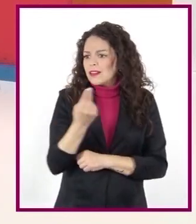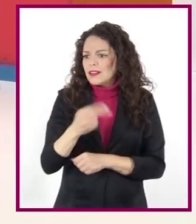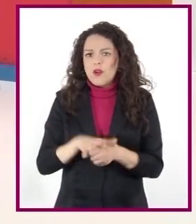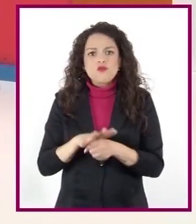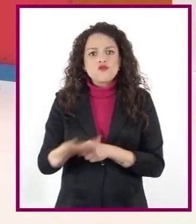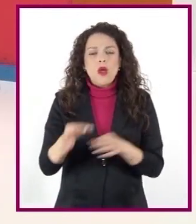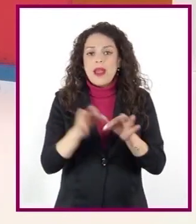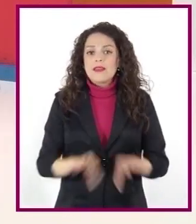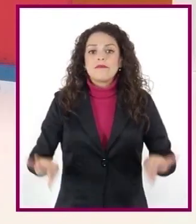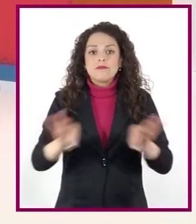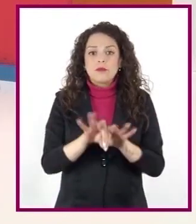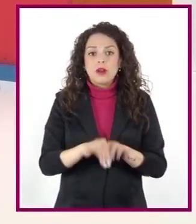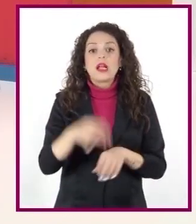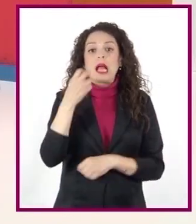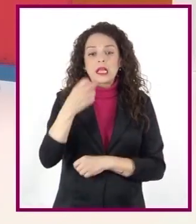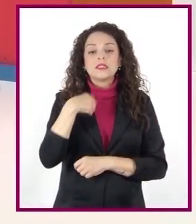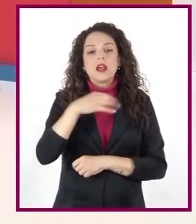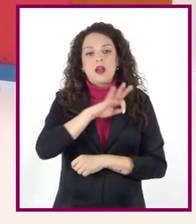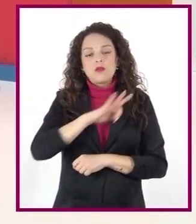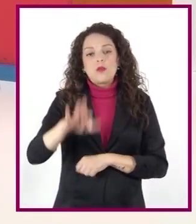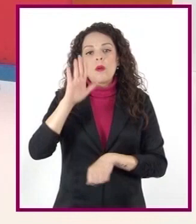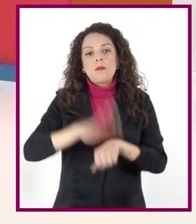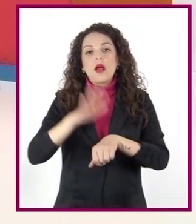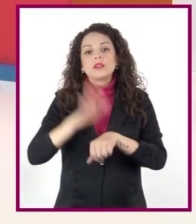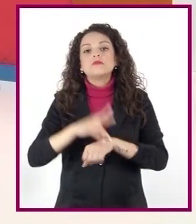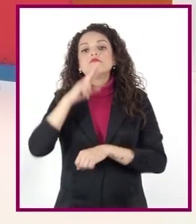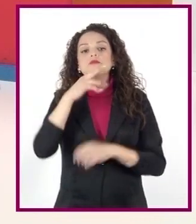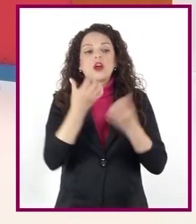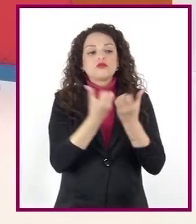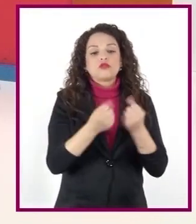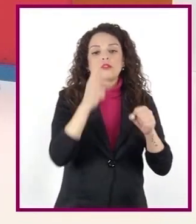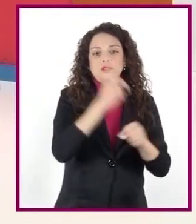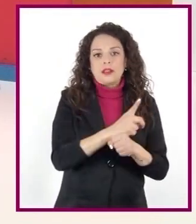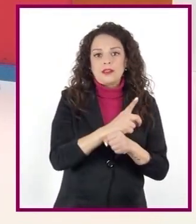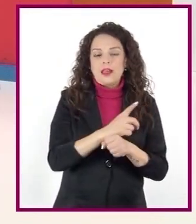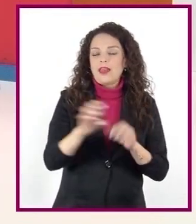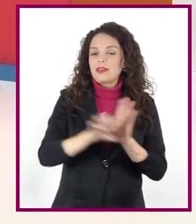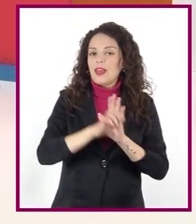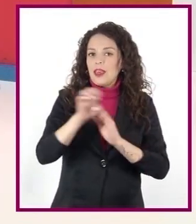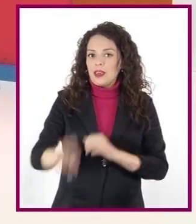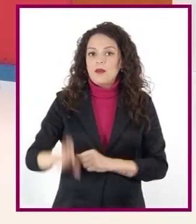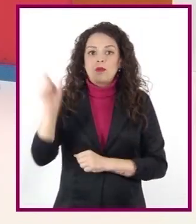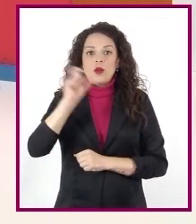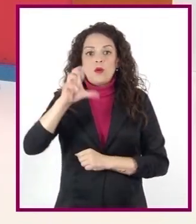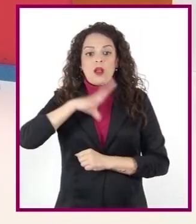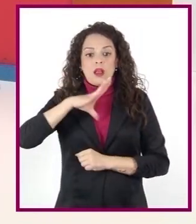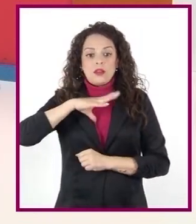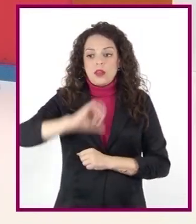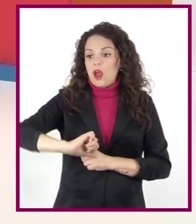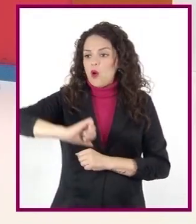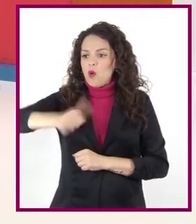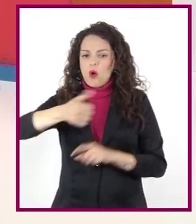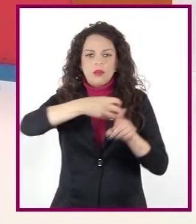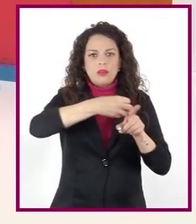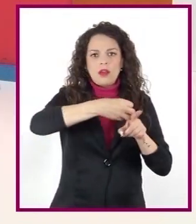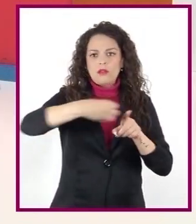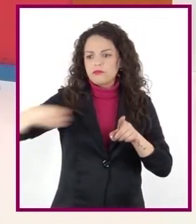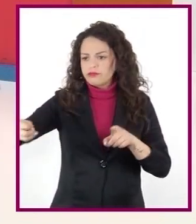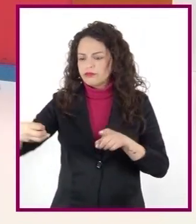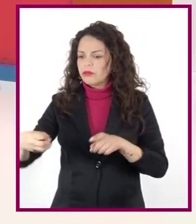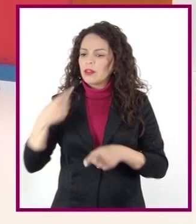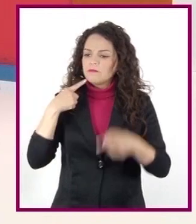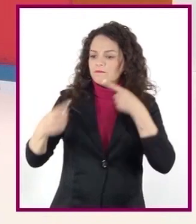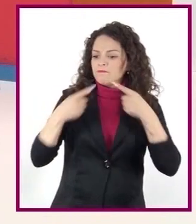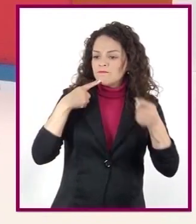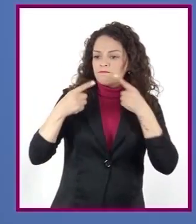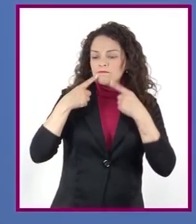aportar a la mejora de su sociedad, como ocurre cuando se organizan con otras y otros en favor de la